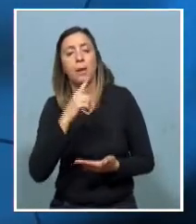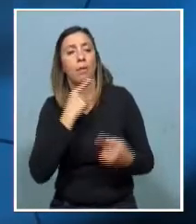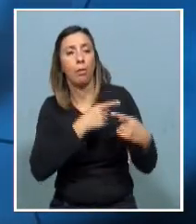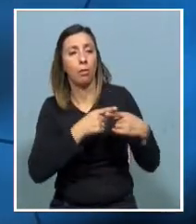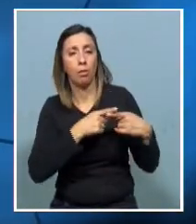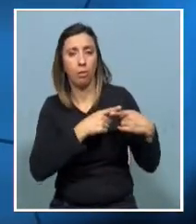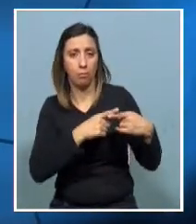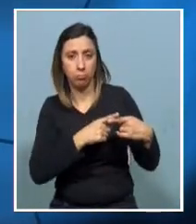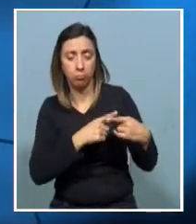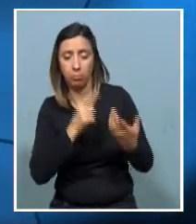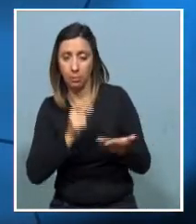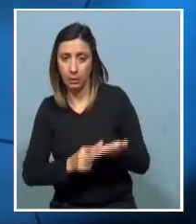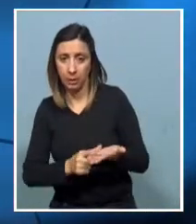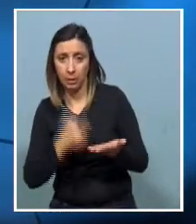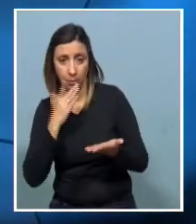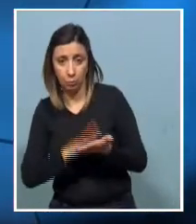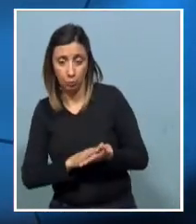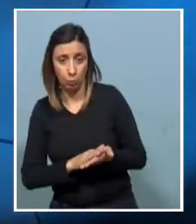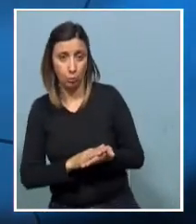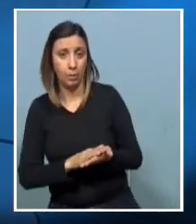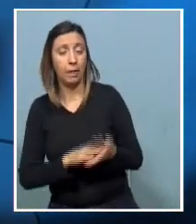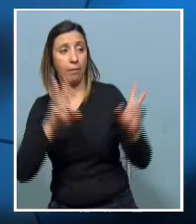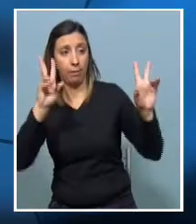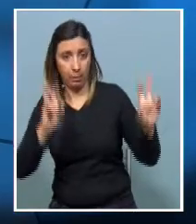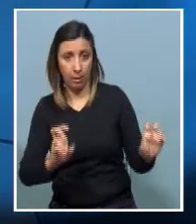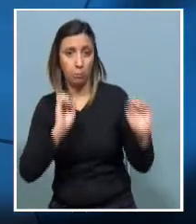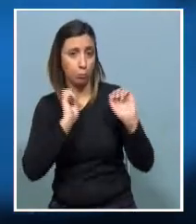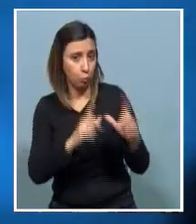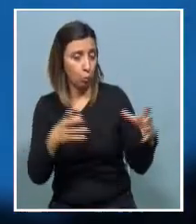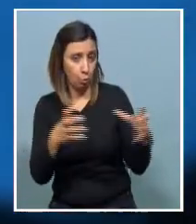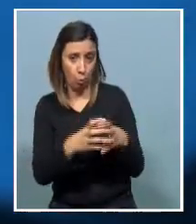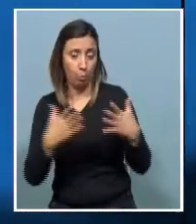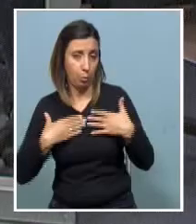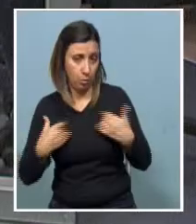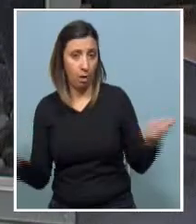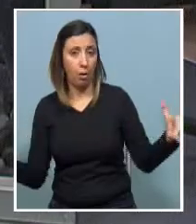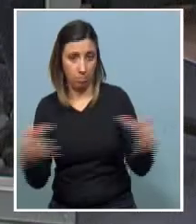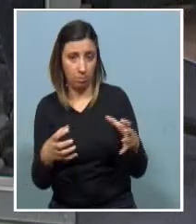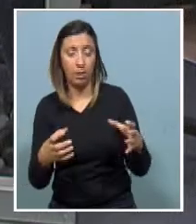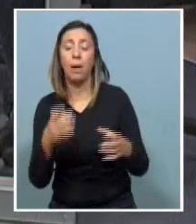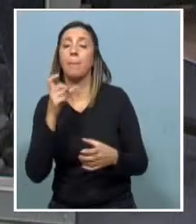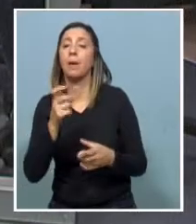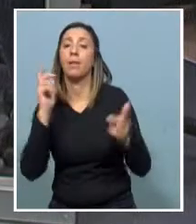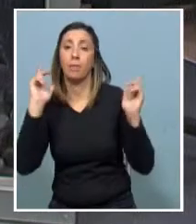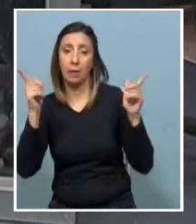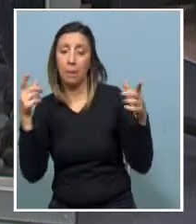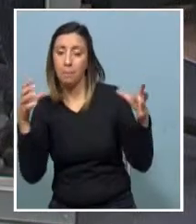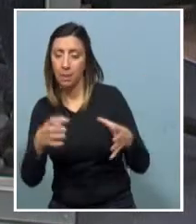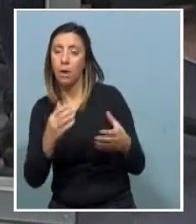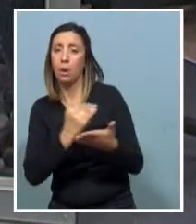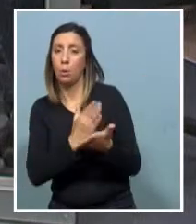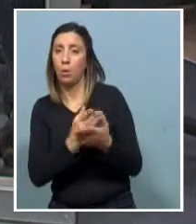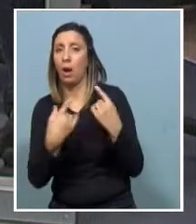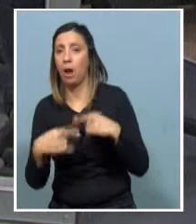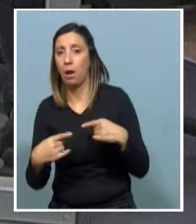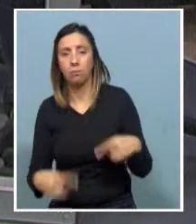discusión, áreas, cuando hablamos todo esto, es el área temática propia del equipo de salud, área de esparcimiento y área para compartir,